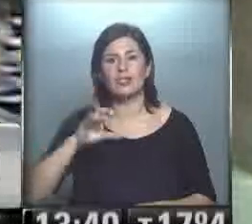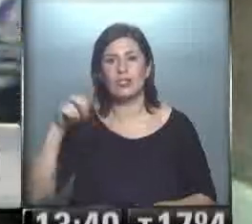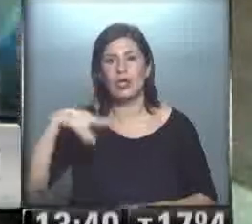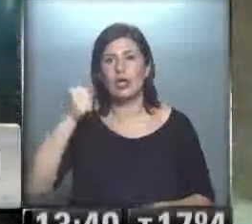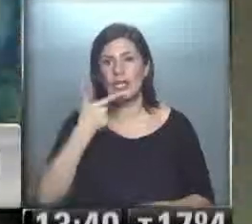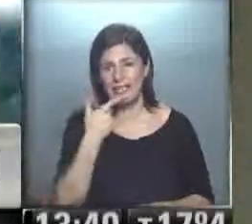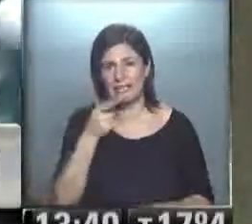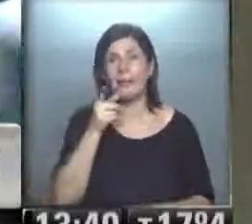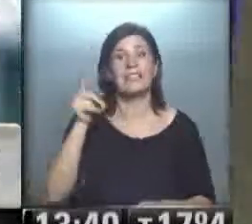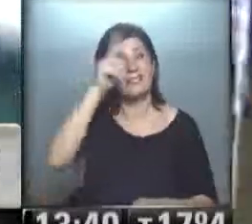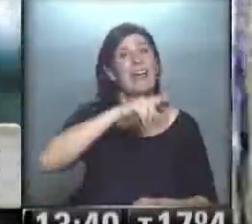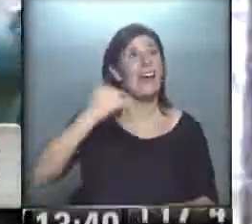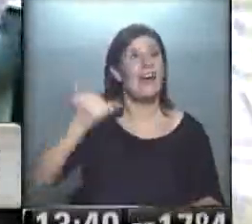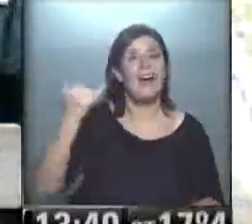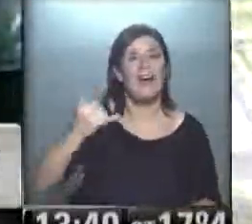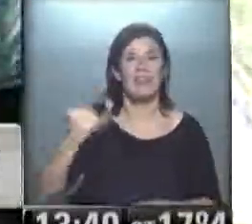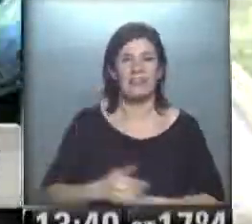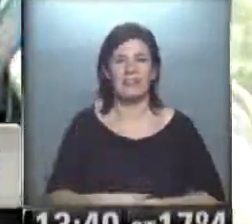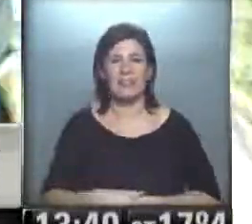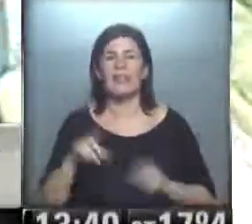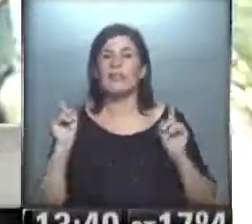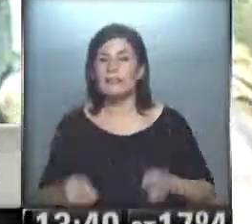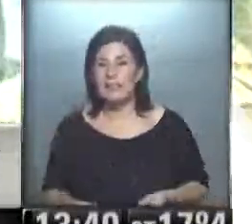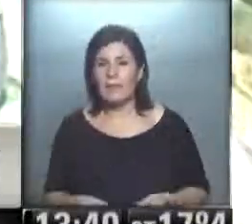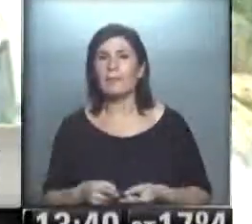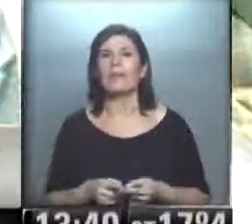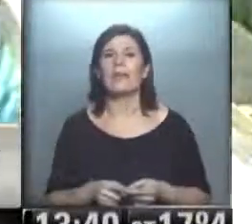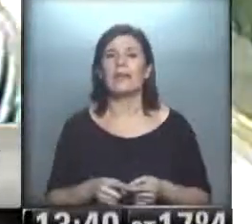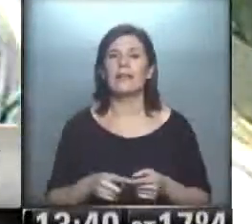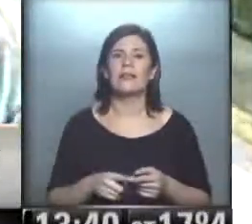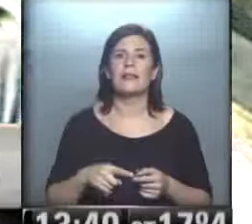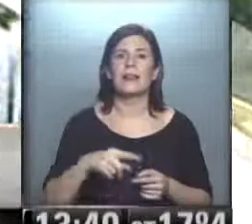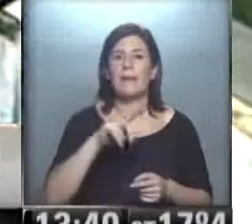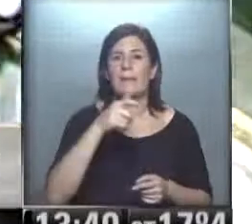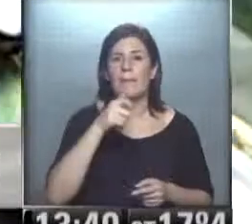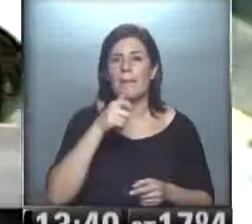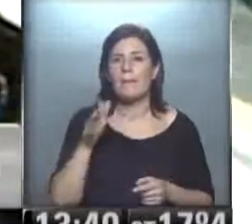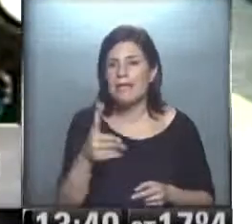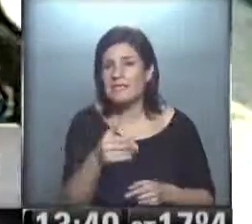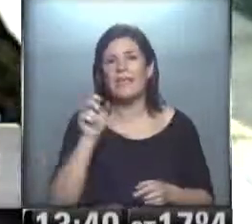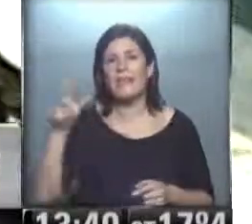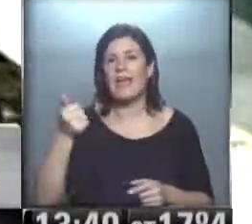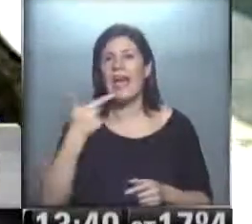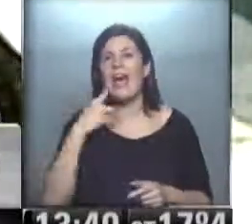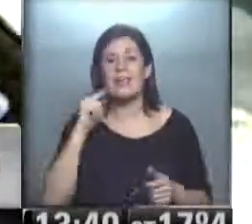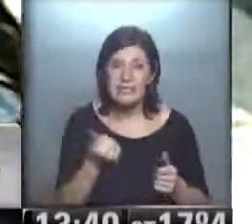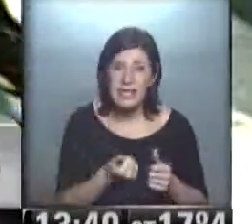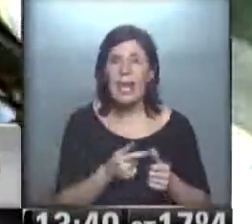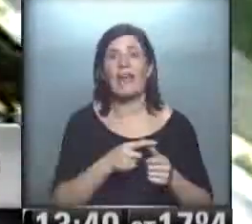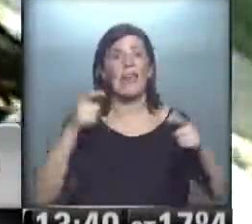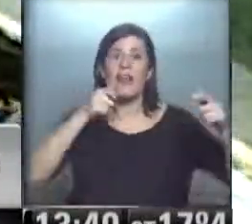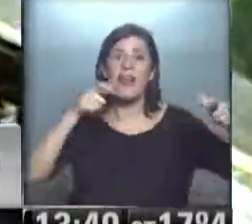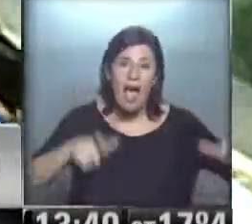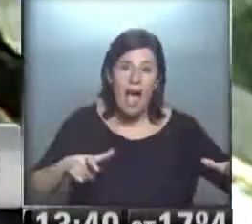dando vueltas. Uh-huh. También podemos encontrar especies de Asia, del sudeste asiático, de ríos, de lagos.